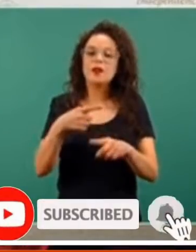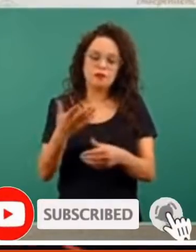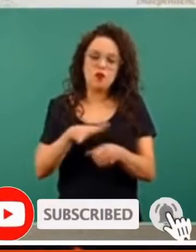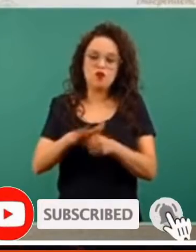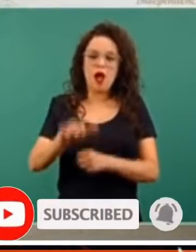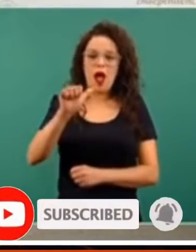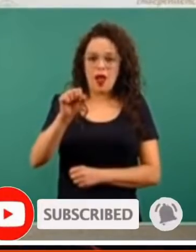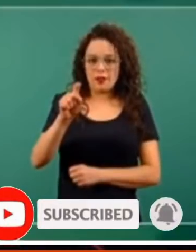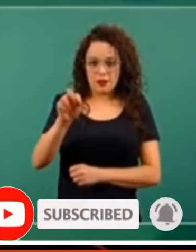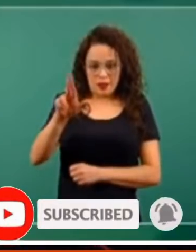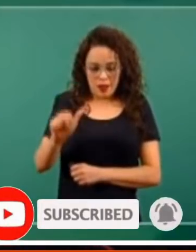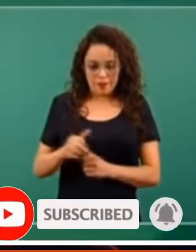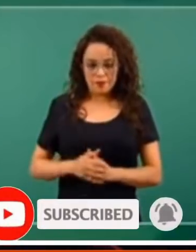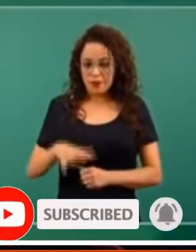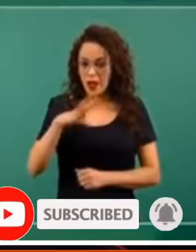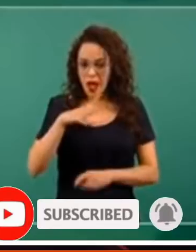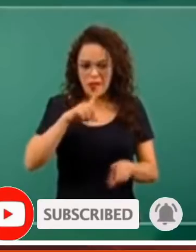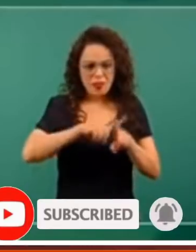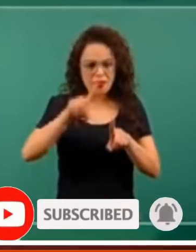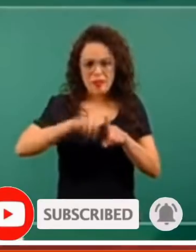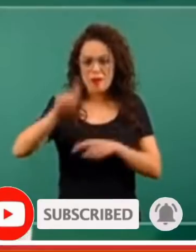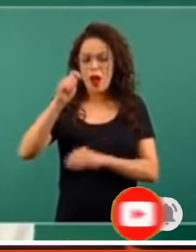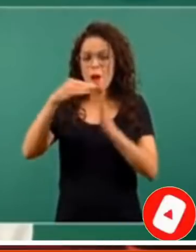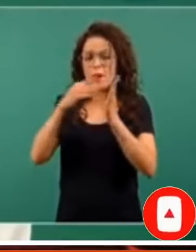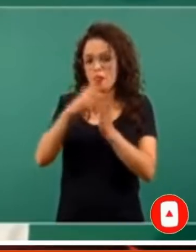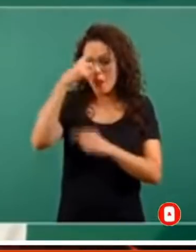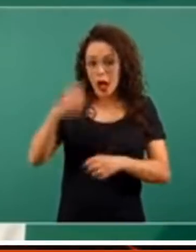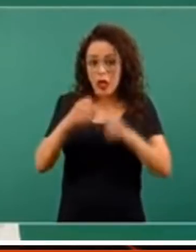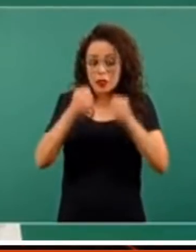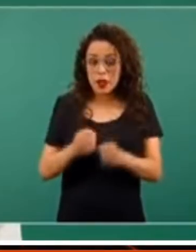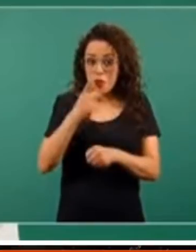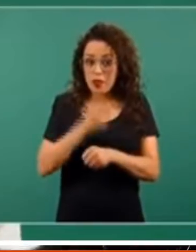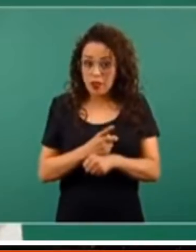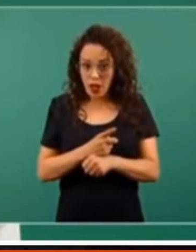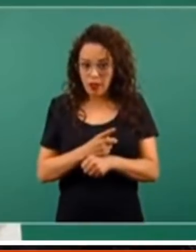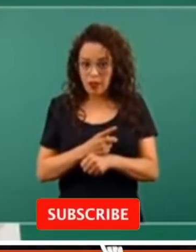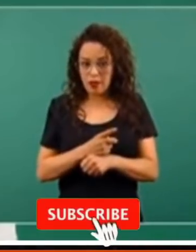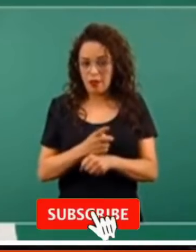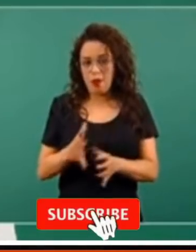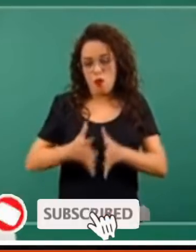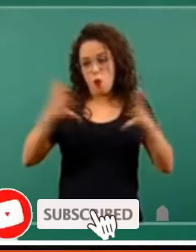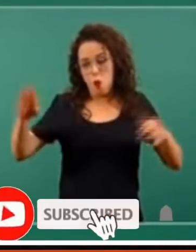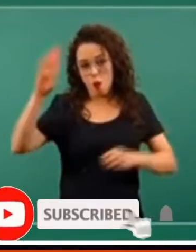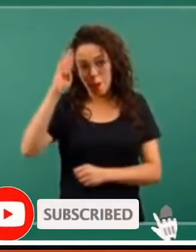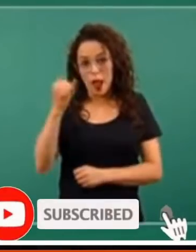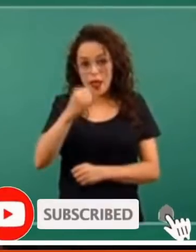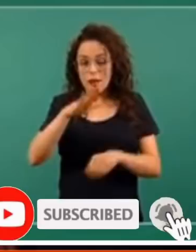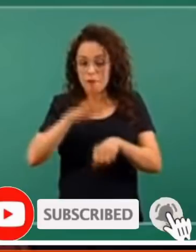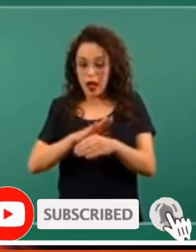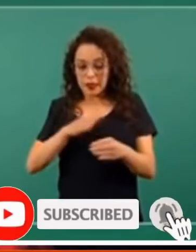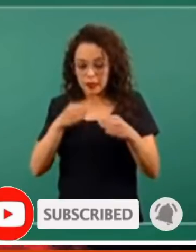tienen todos los mecanismos de seguridad industrial y de seguridad específica para la fabricación